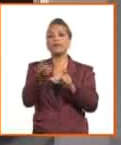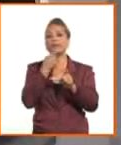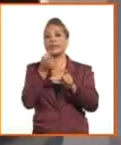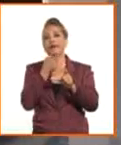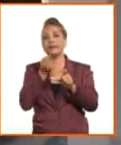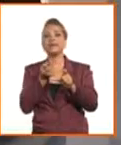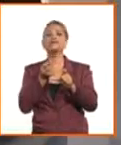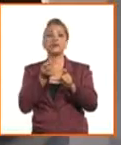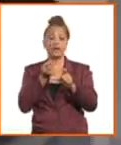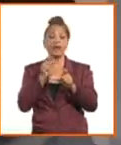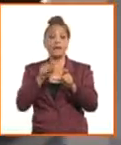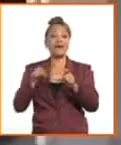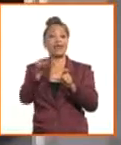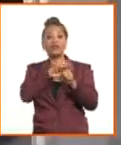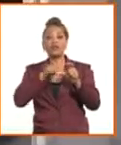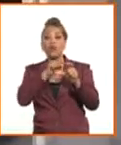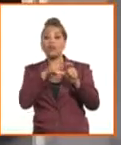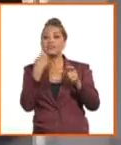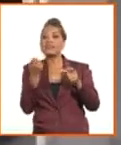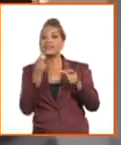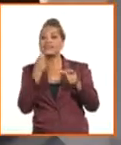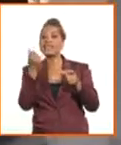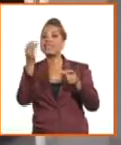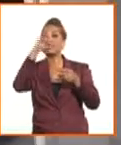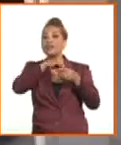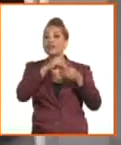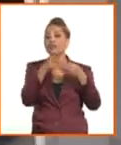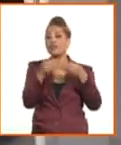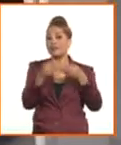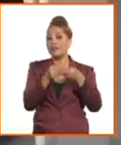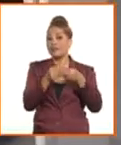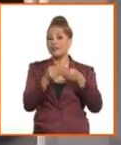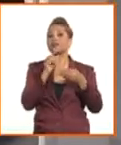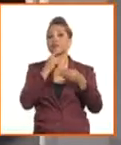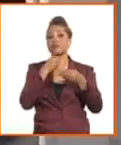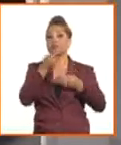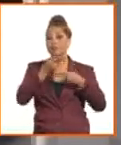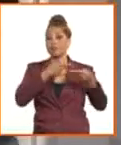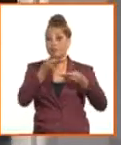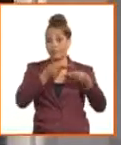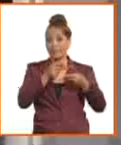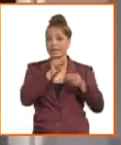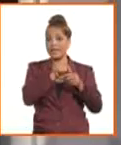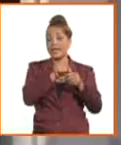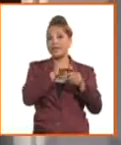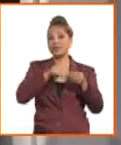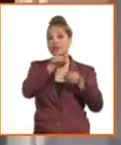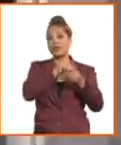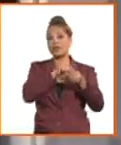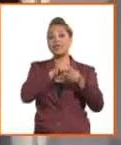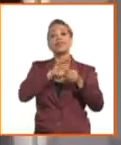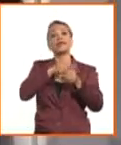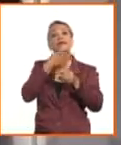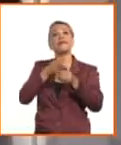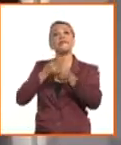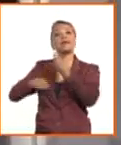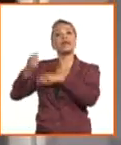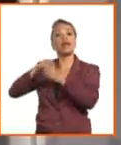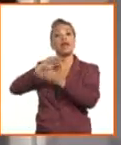para lo cual tendríamos que disponer de los ingresos en divisas que tiene el país por sus exportaciones de bienes y servicios, y el mercado cambiario, el